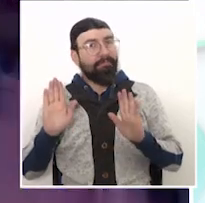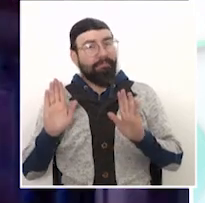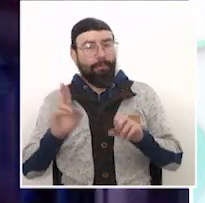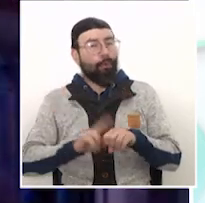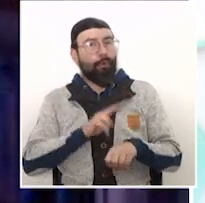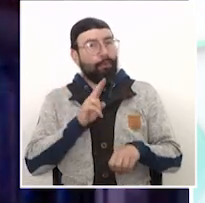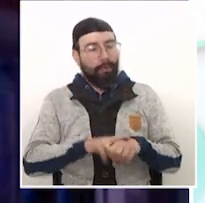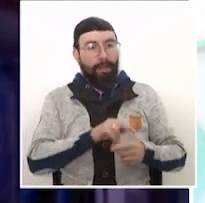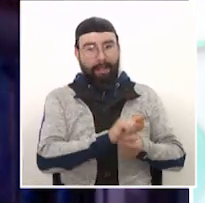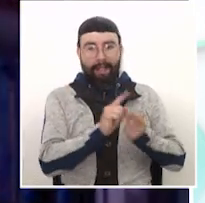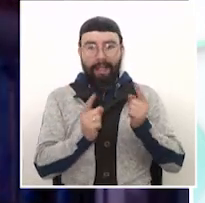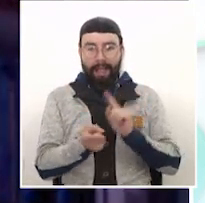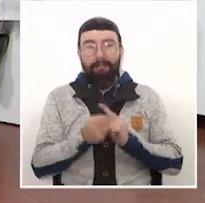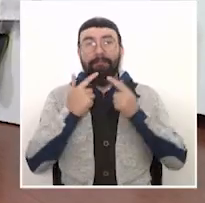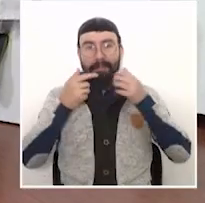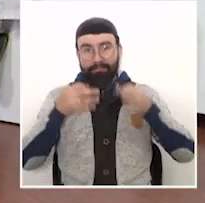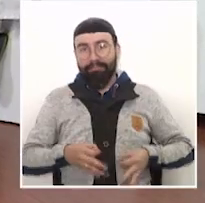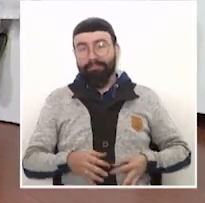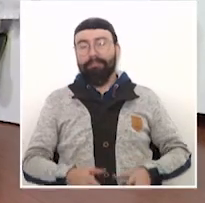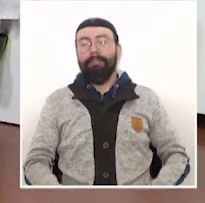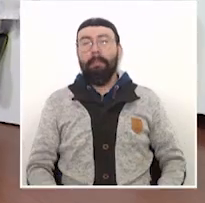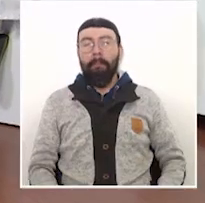a cambiar la realidad.